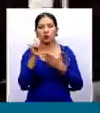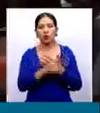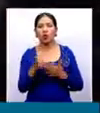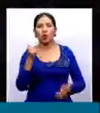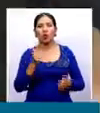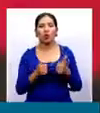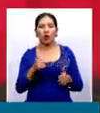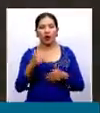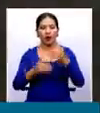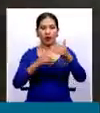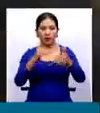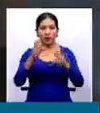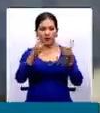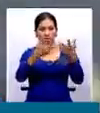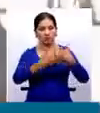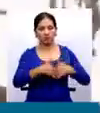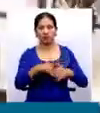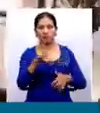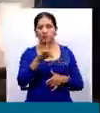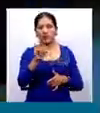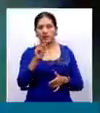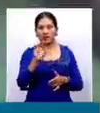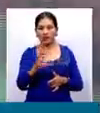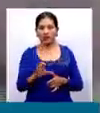de la planta de zinc,